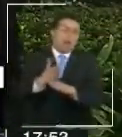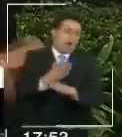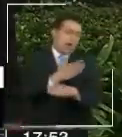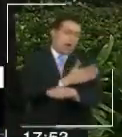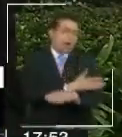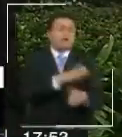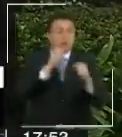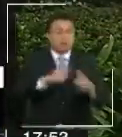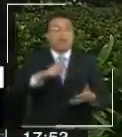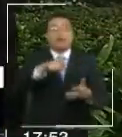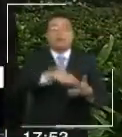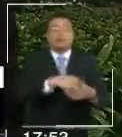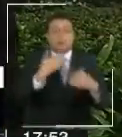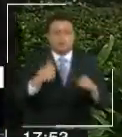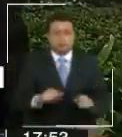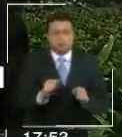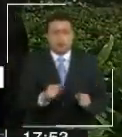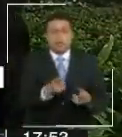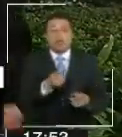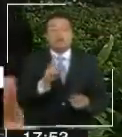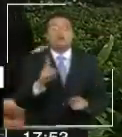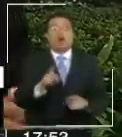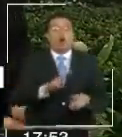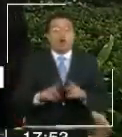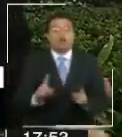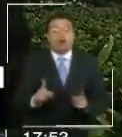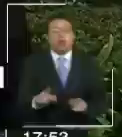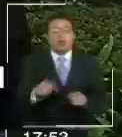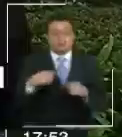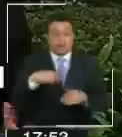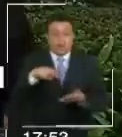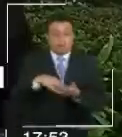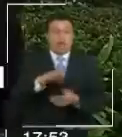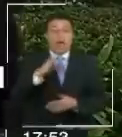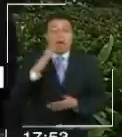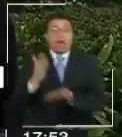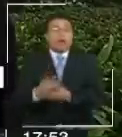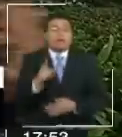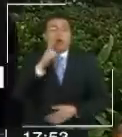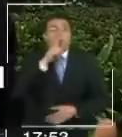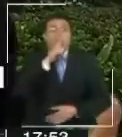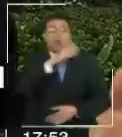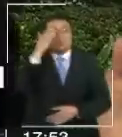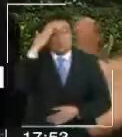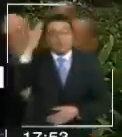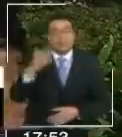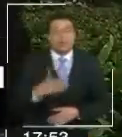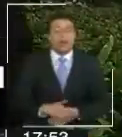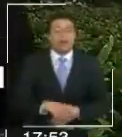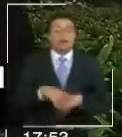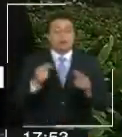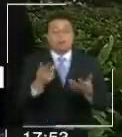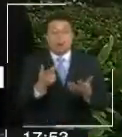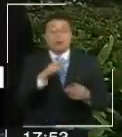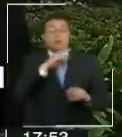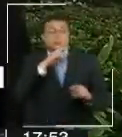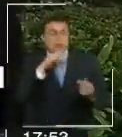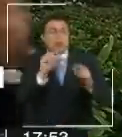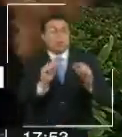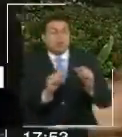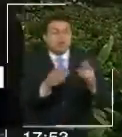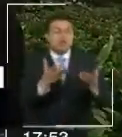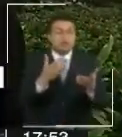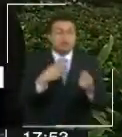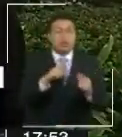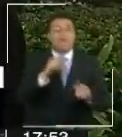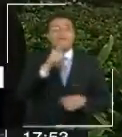haber hecho la inscripción correspondiente y no la hicimos. Esperamos hasta el último día por un conjunto de razones, ambiciones pequeñas, falta